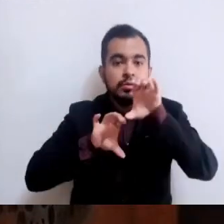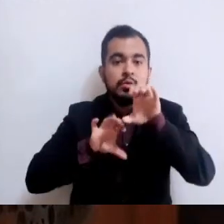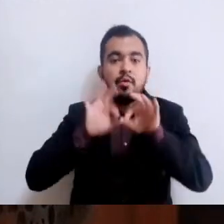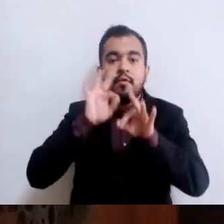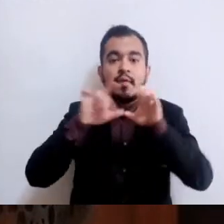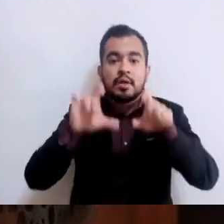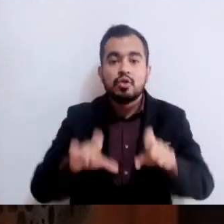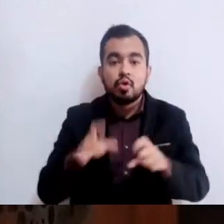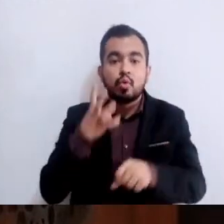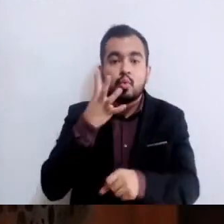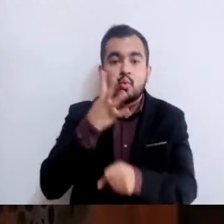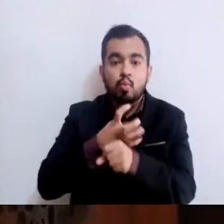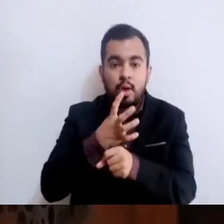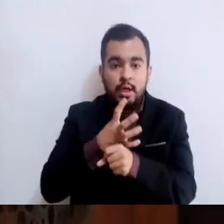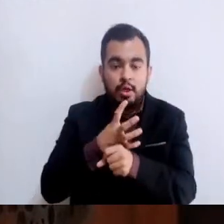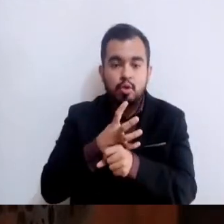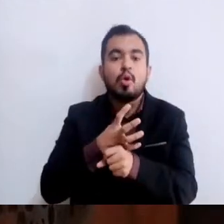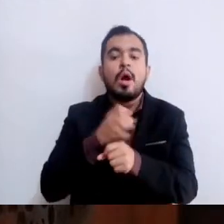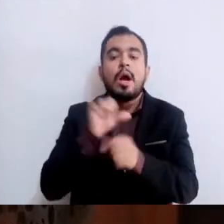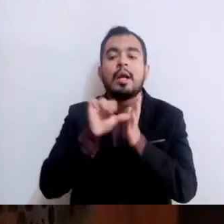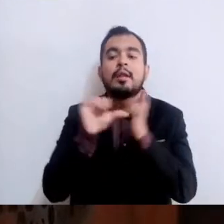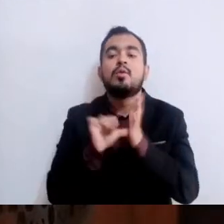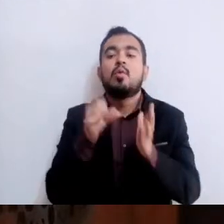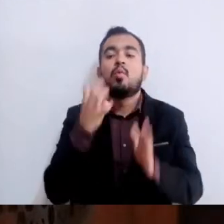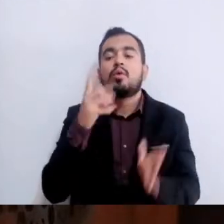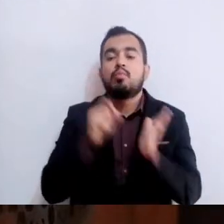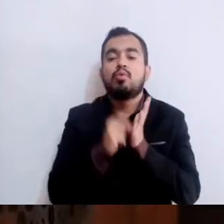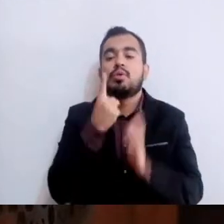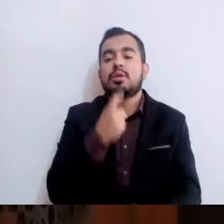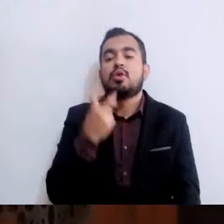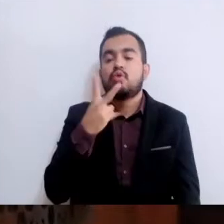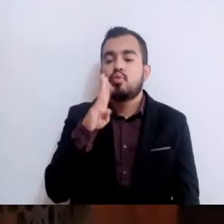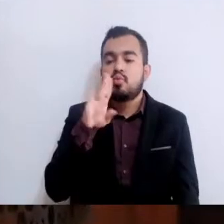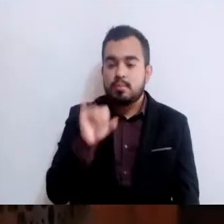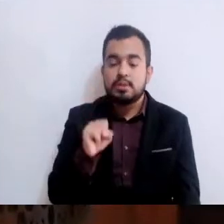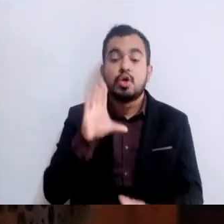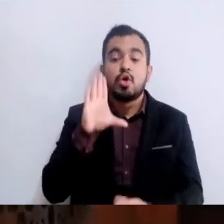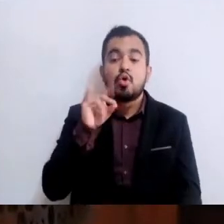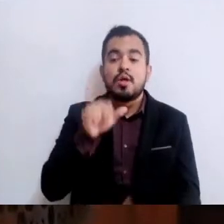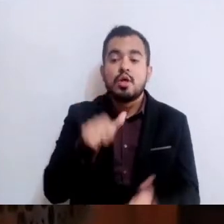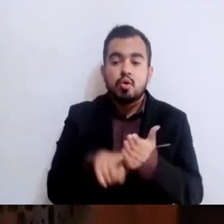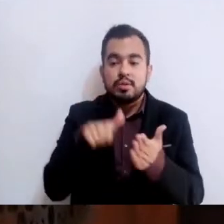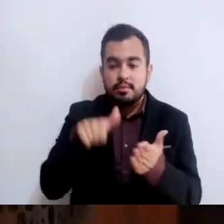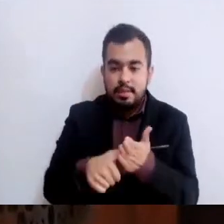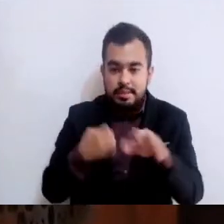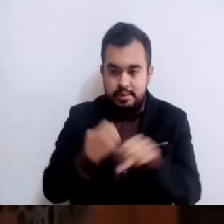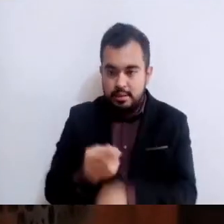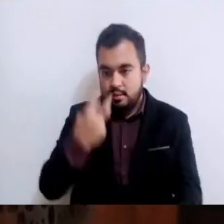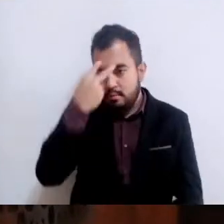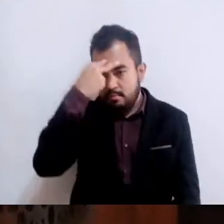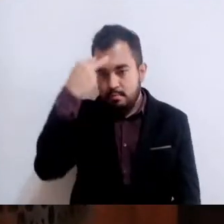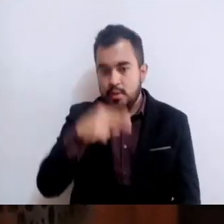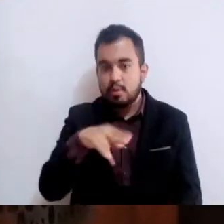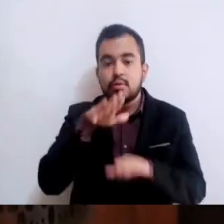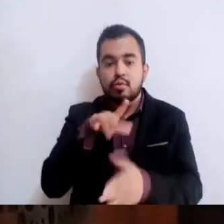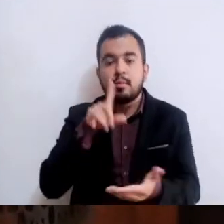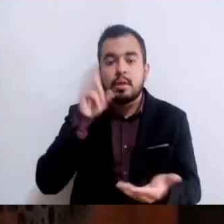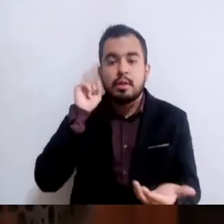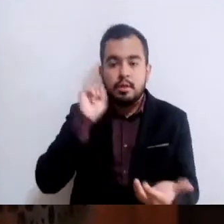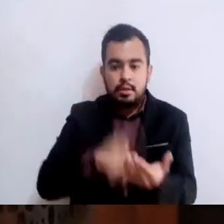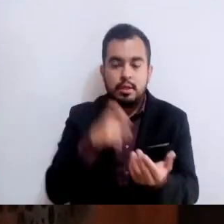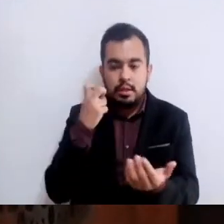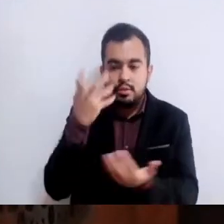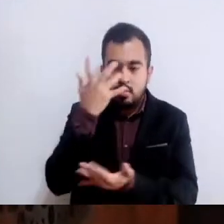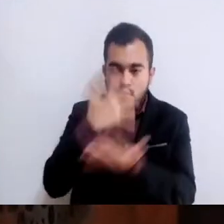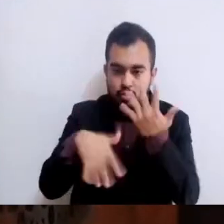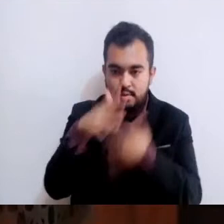artículo 4.102 bis del Código Civil del Estado de México sobre el régimen de convivencia.